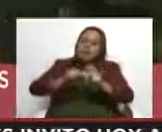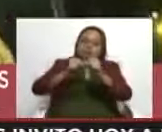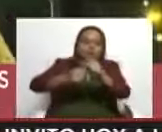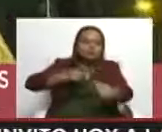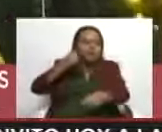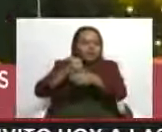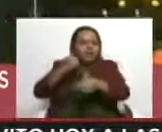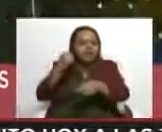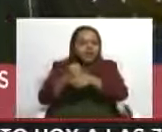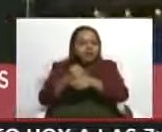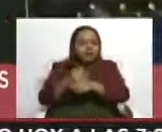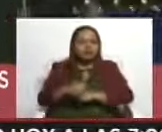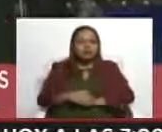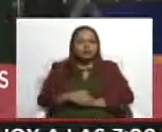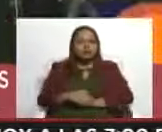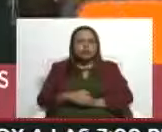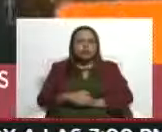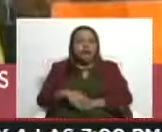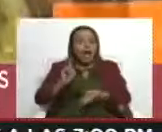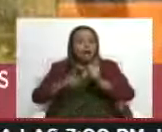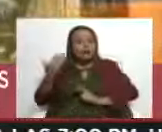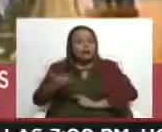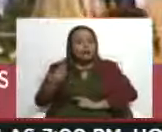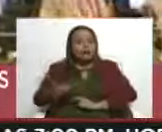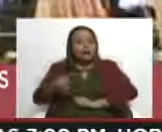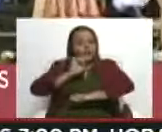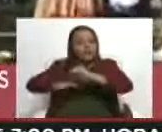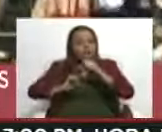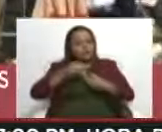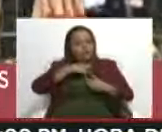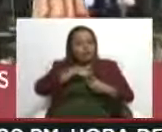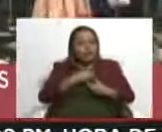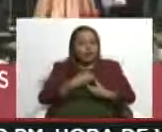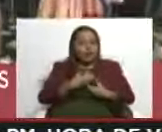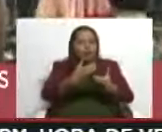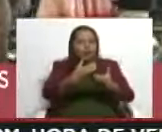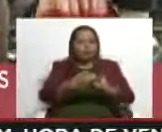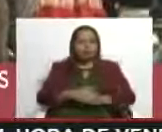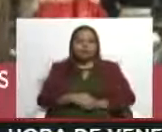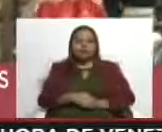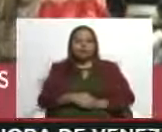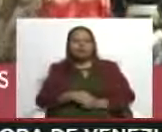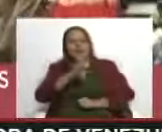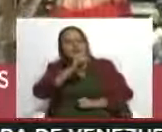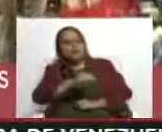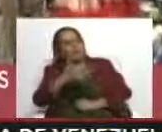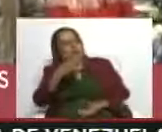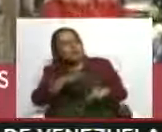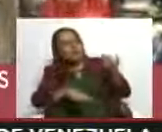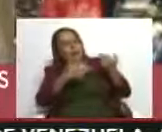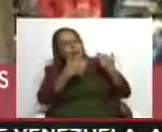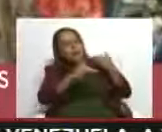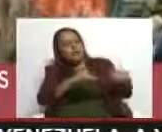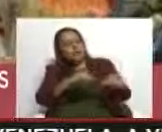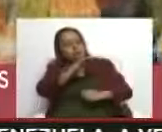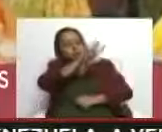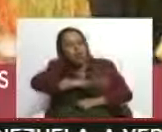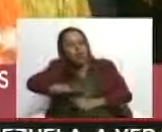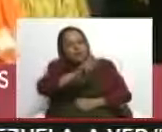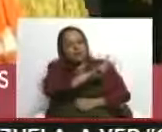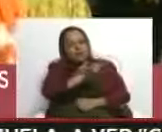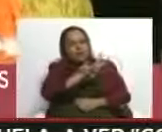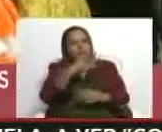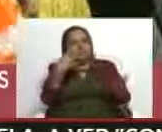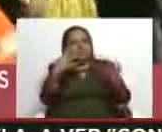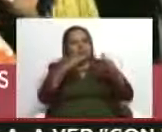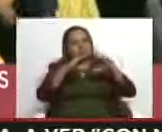trabajando por algo que te vendemos de corazón. Bueno, para despedir, por favor, su mensaje a toda Venezuela desde el Festival